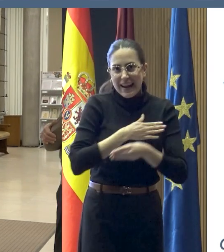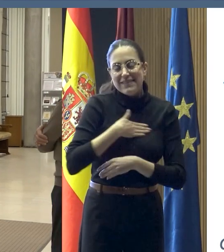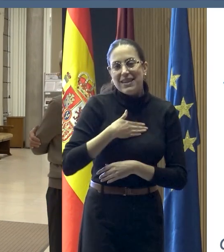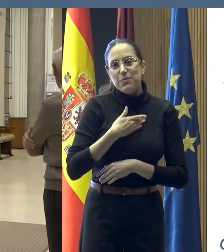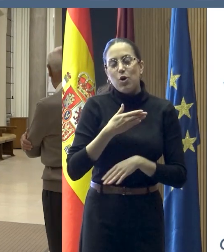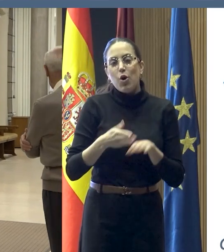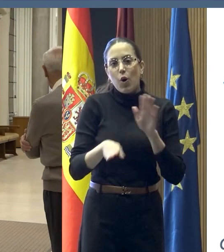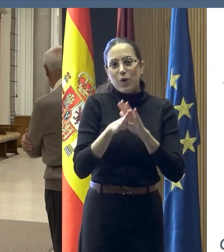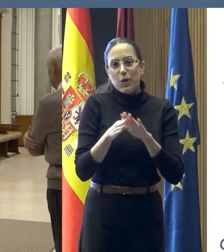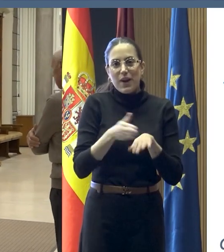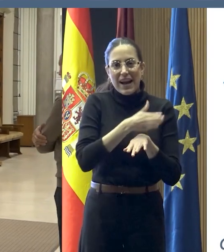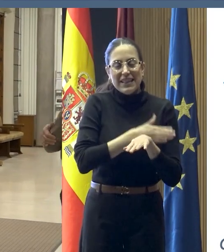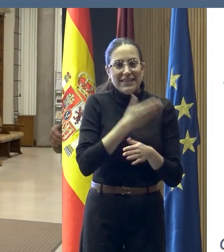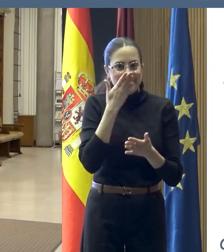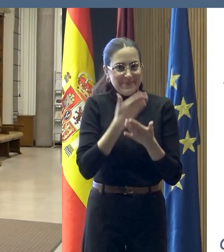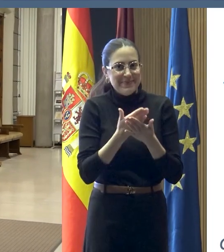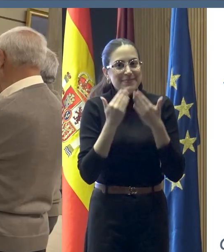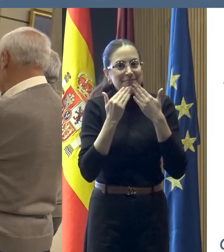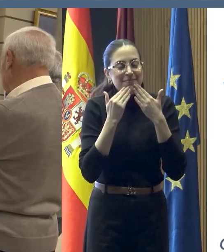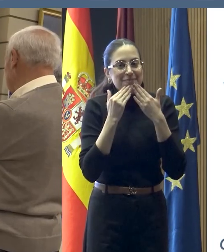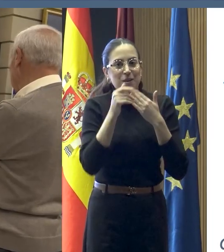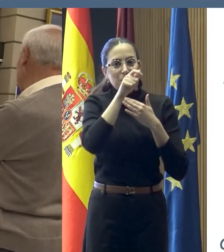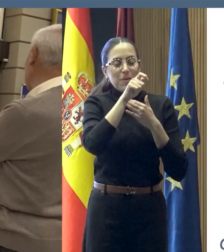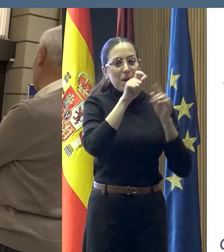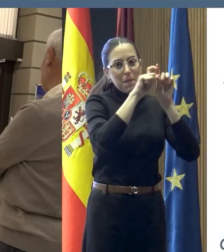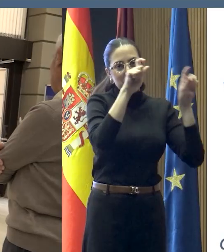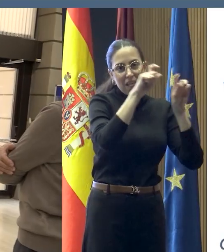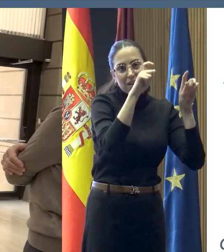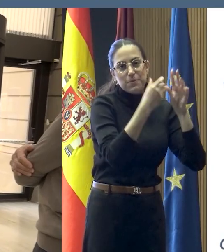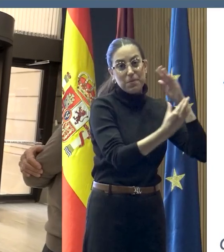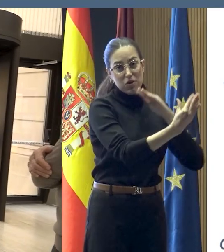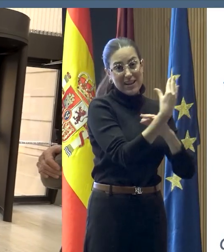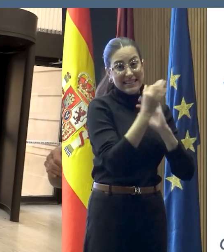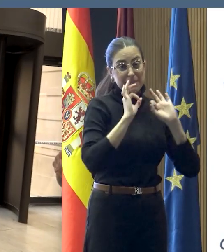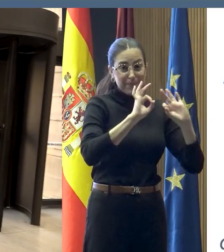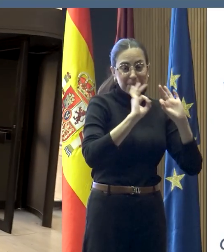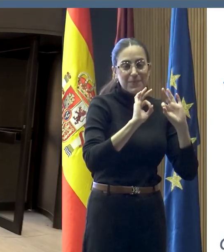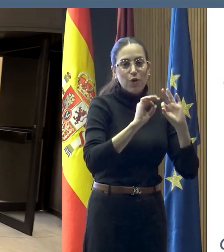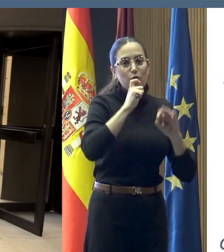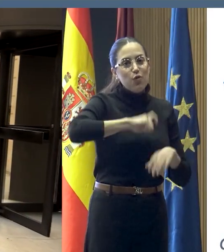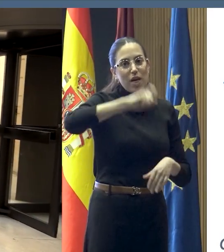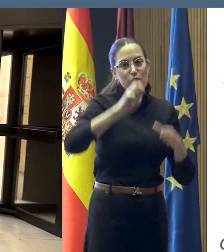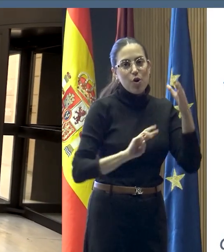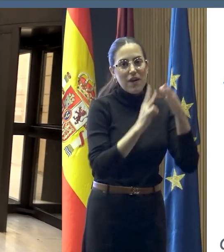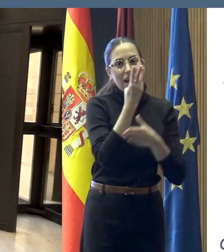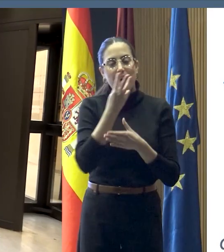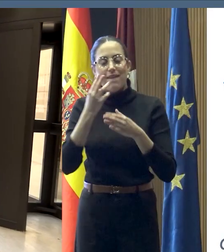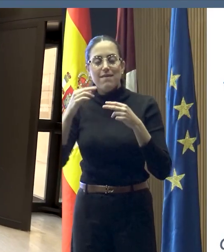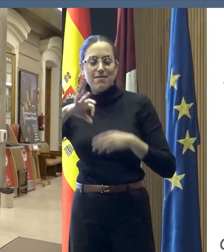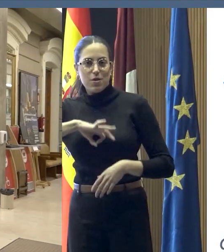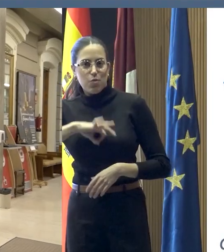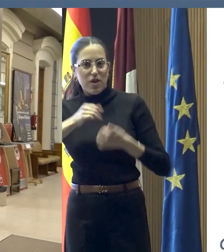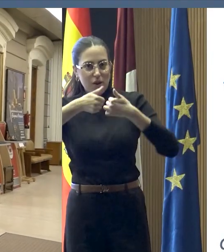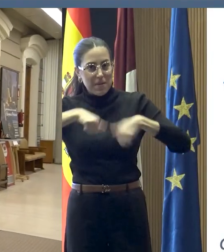nuestro más sincero agradecimiento a nuestros patrocinadores, especialmente la Fundación Global Caja, la Diputación de Albacete y